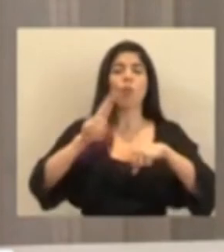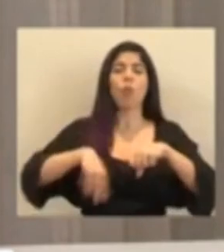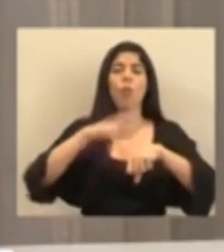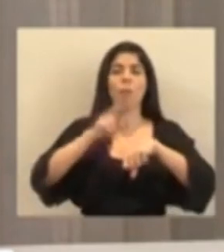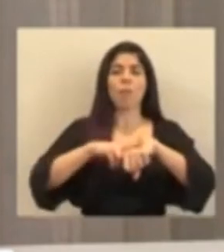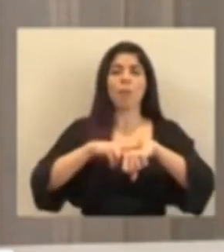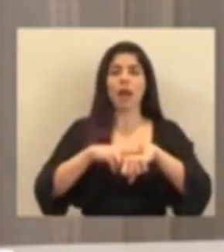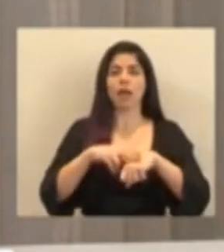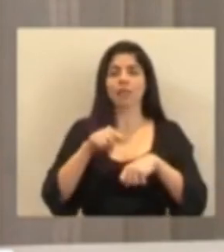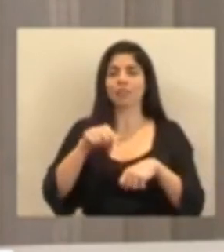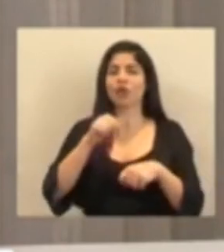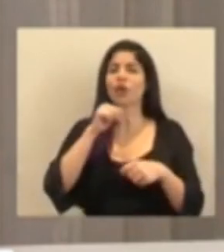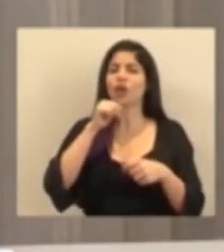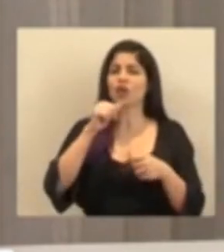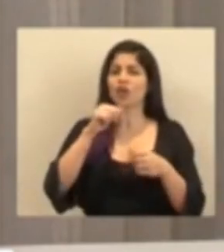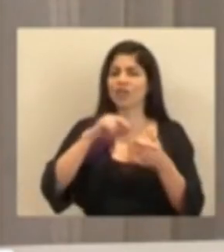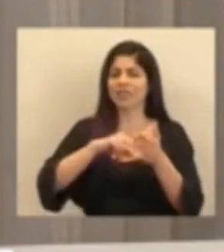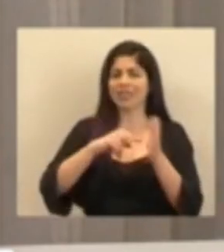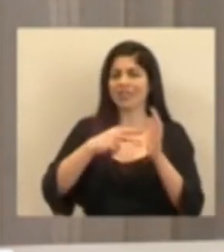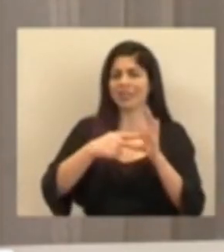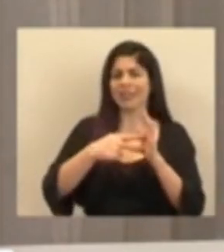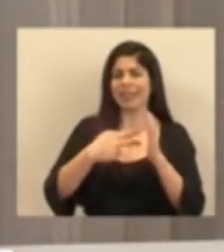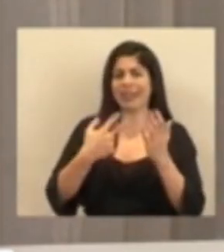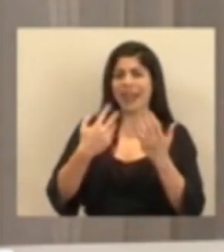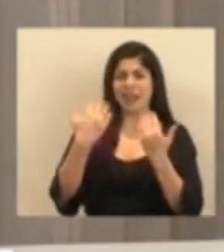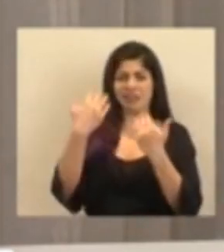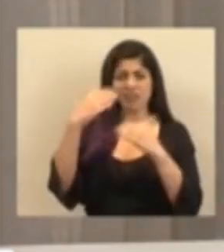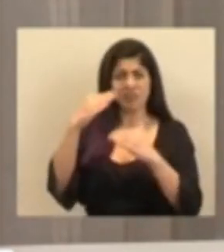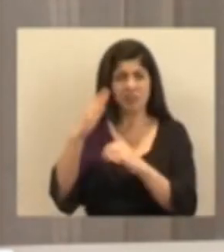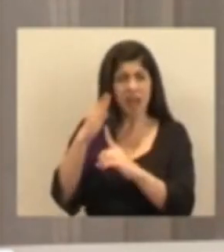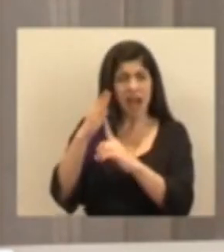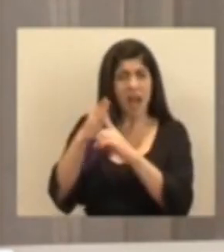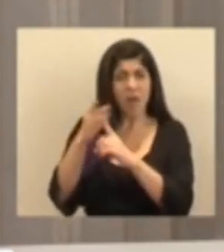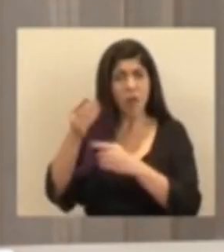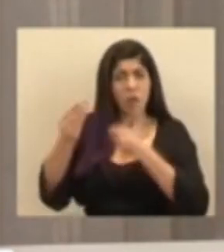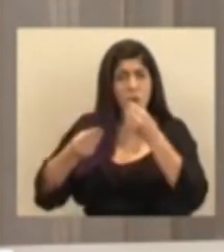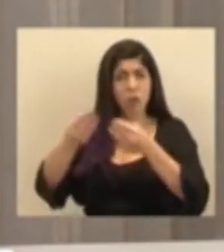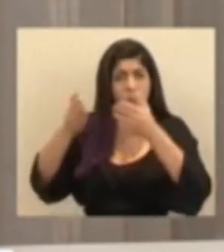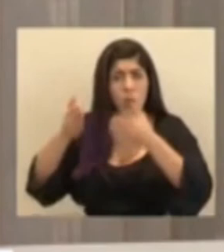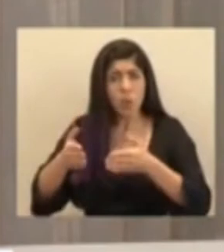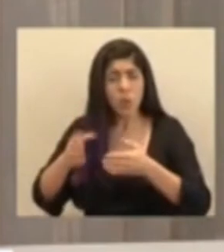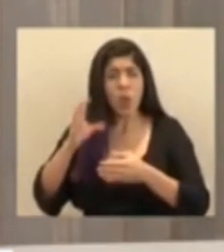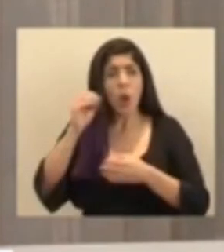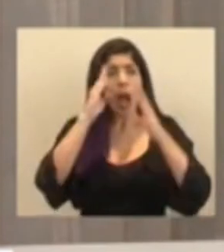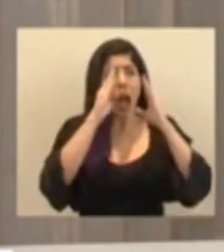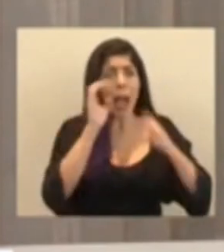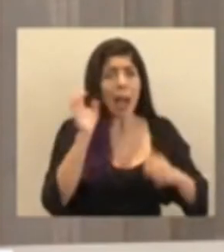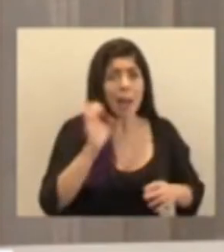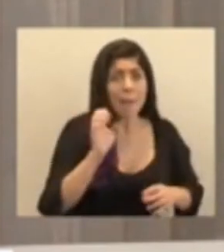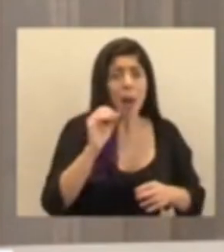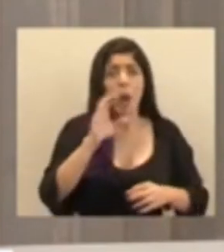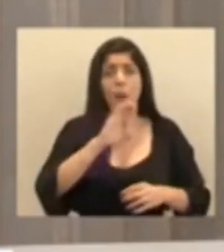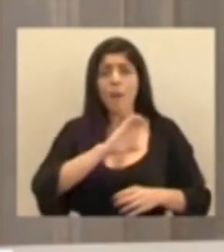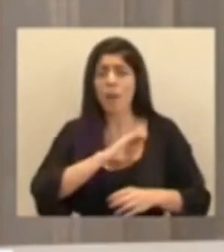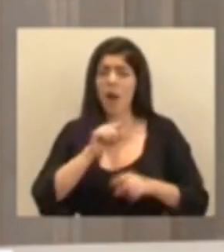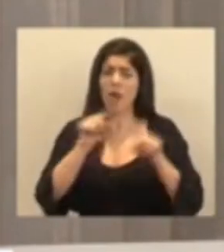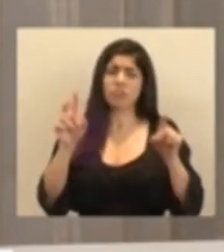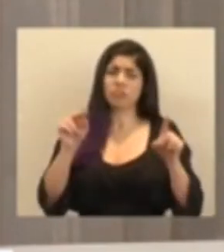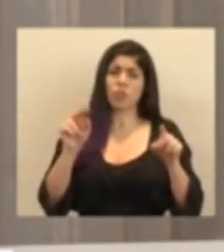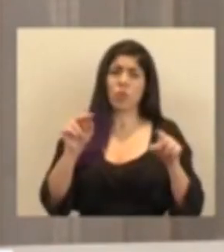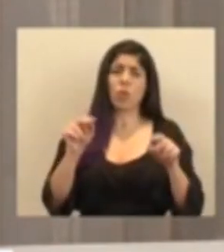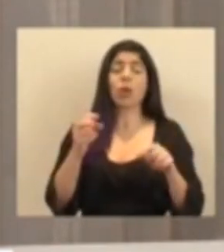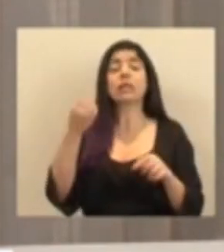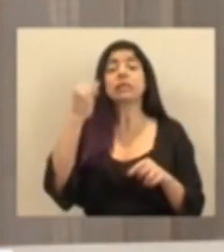No pretendemos con esta medida alguna o afectar al sector productivo, atención de emergencias, servicios policiales, es decir, todas aquellas